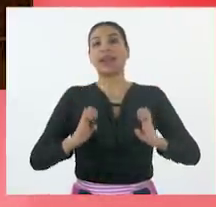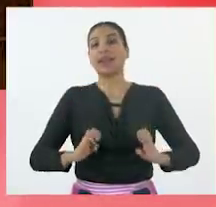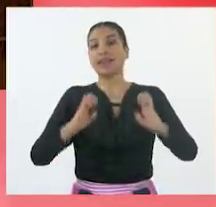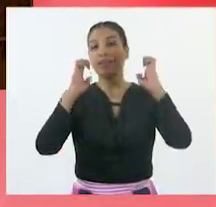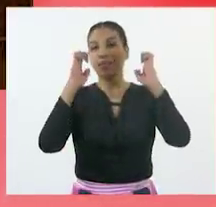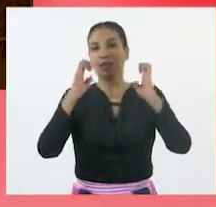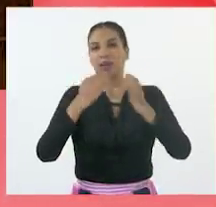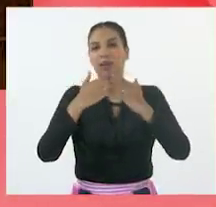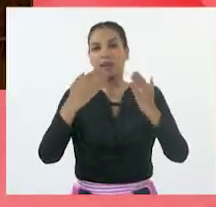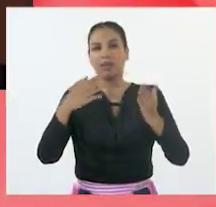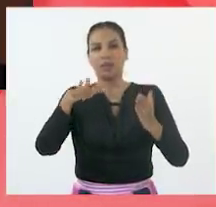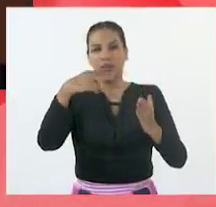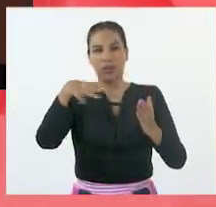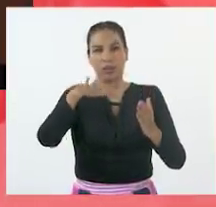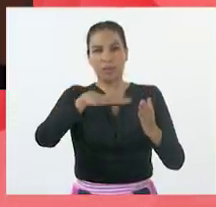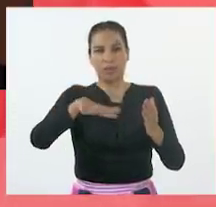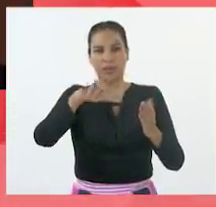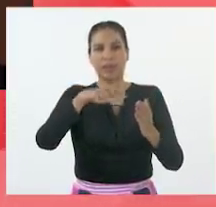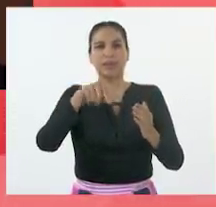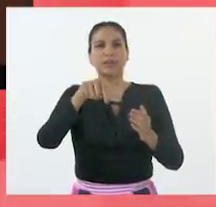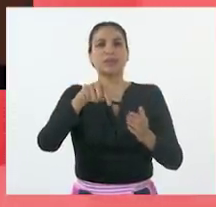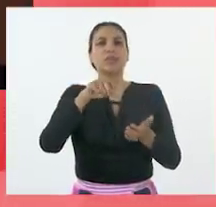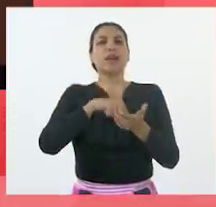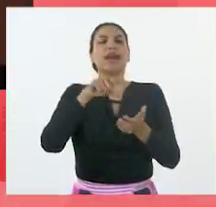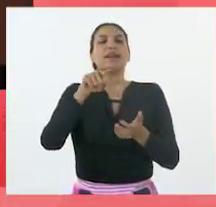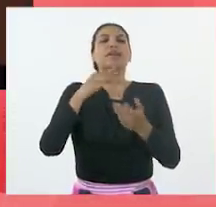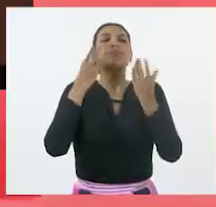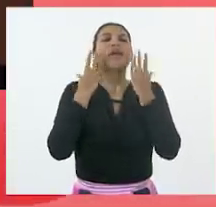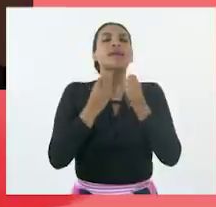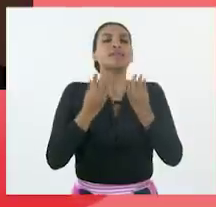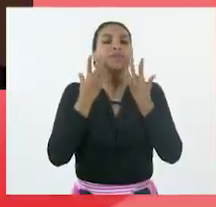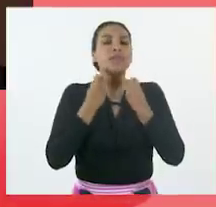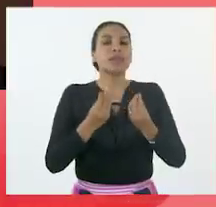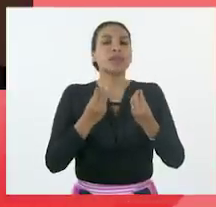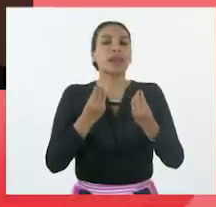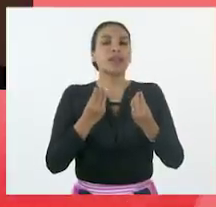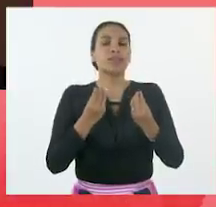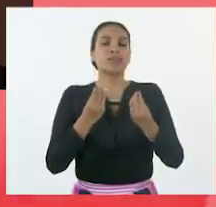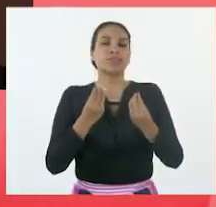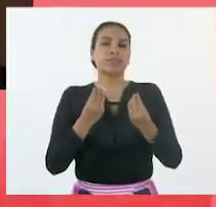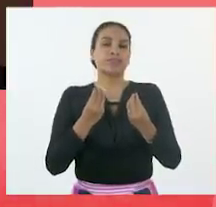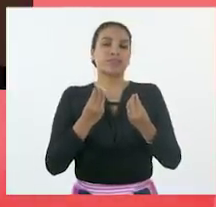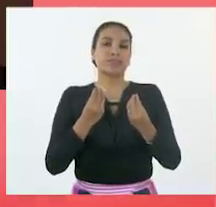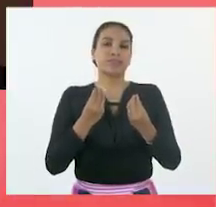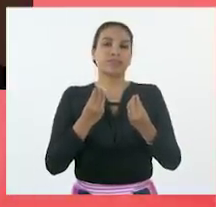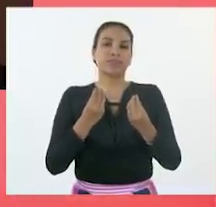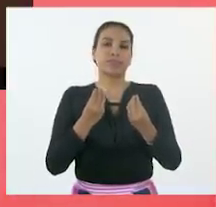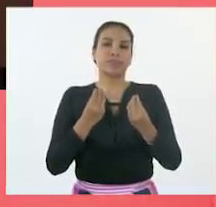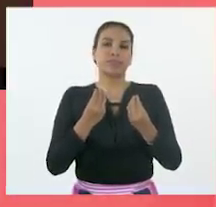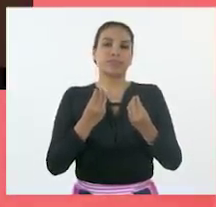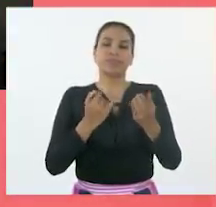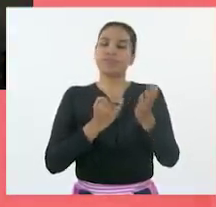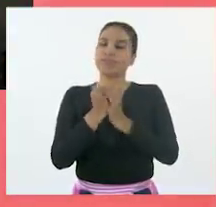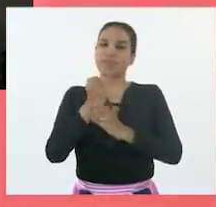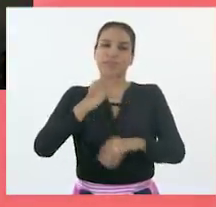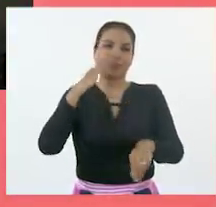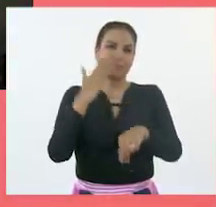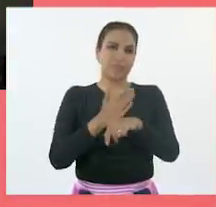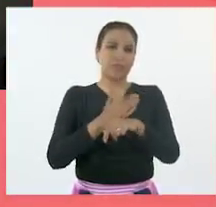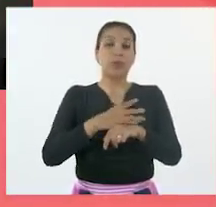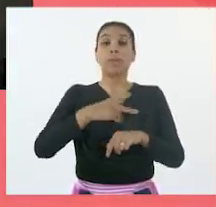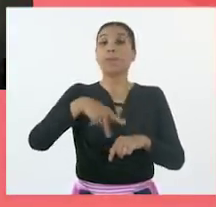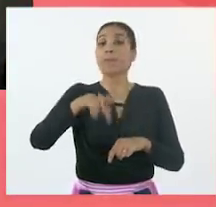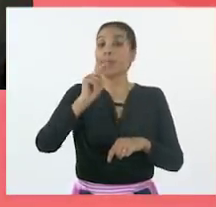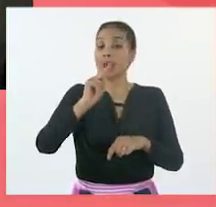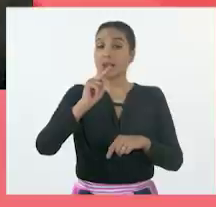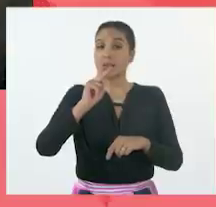que hoy llamamos Capuchinas. Maximiliano tenía que ser sentenciado. Sin